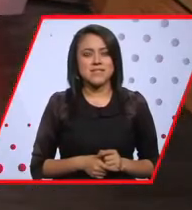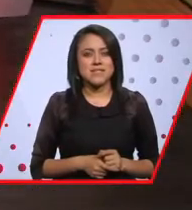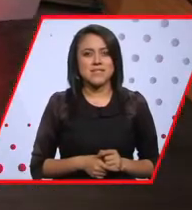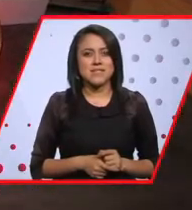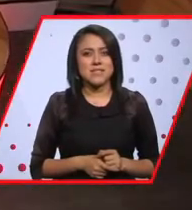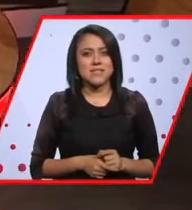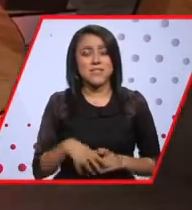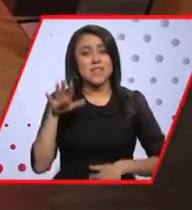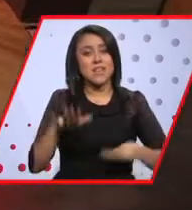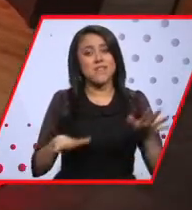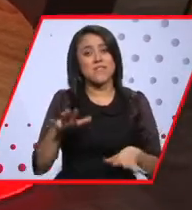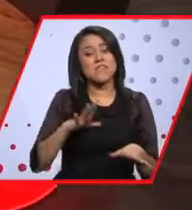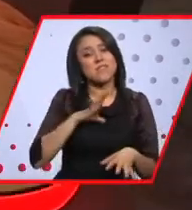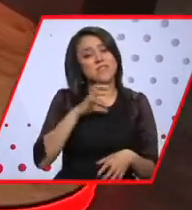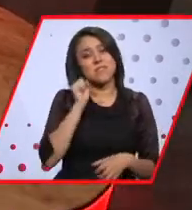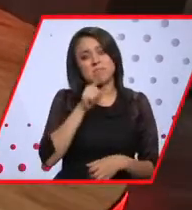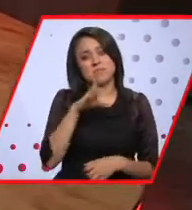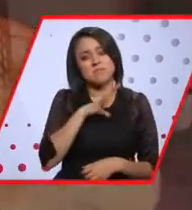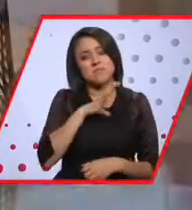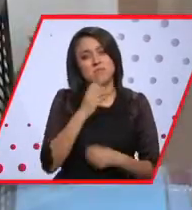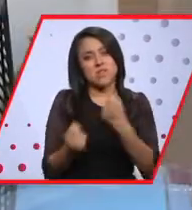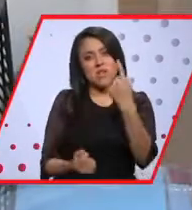En ocasiones hemos tenido casos aquí donde